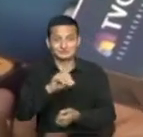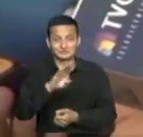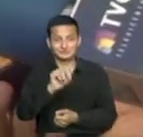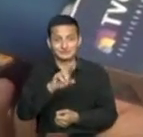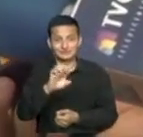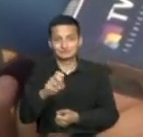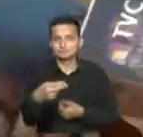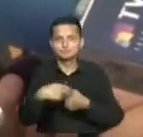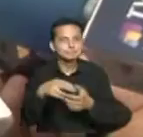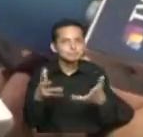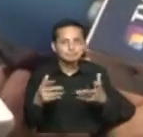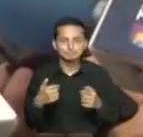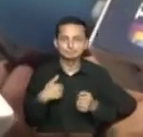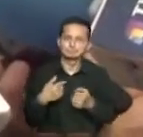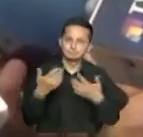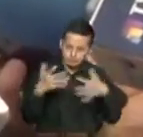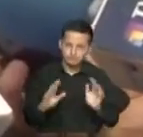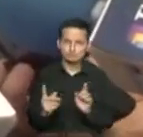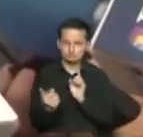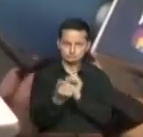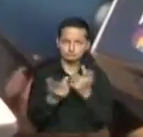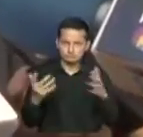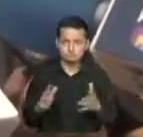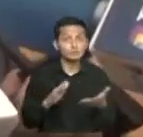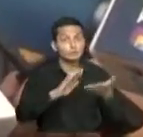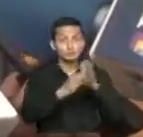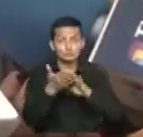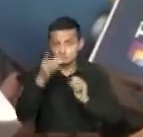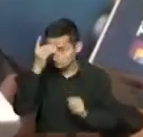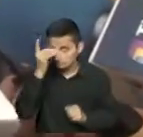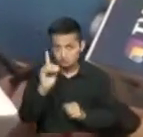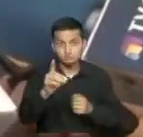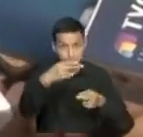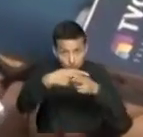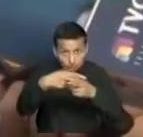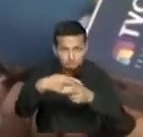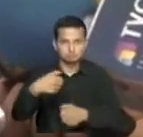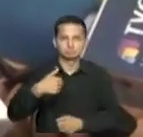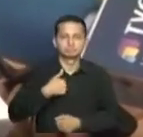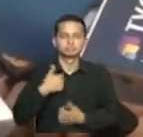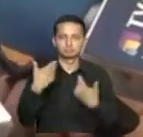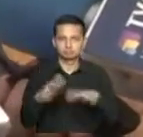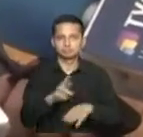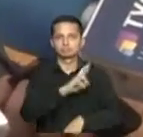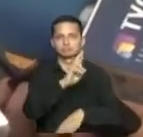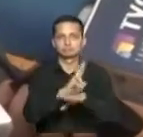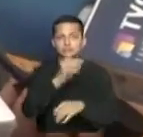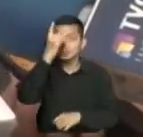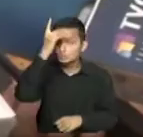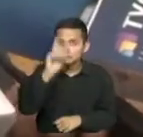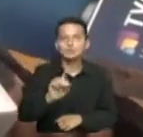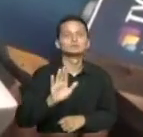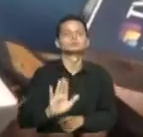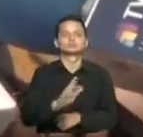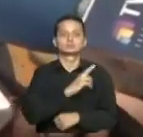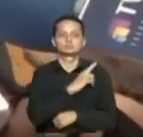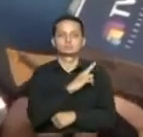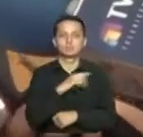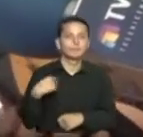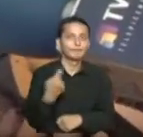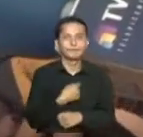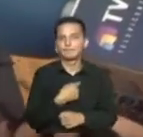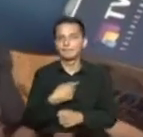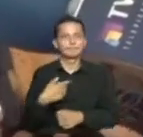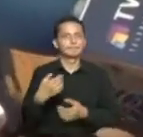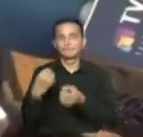estamos dispuestos y hemos señalado que la comunidad decida el nombre y nosotros daremos paso a lo que la universidad decida. Nosotros no queremos poner ningún